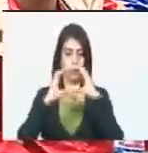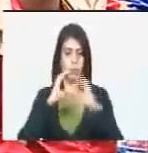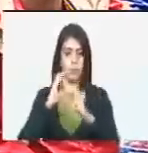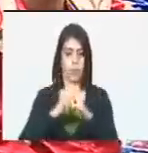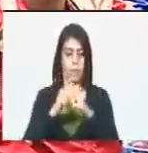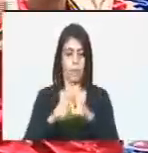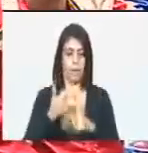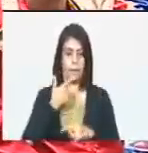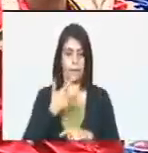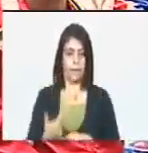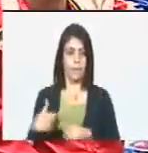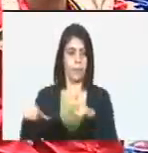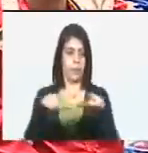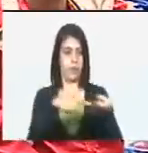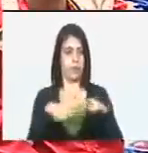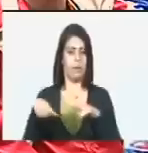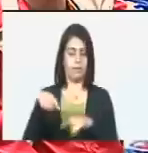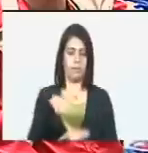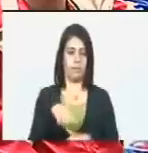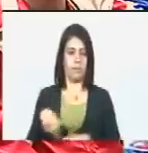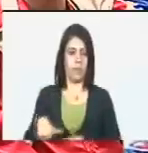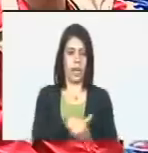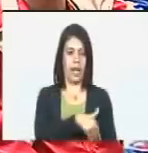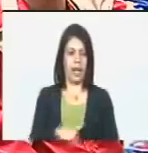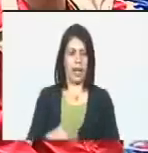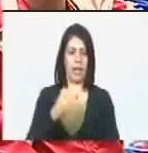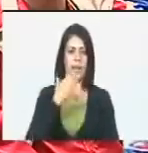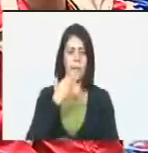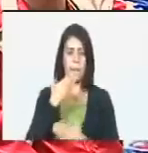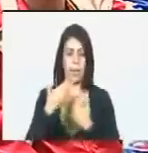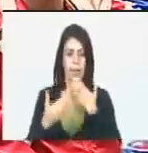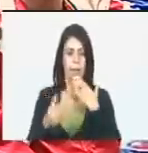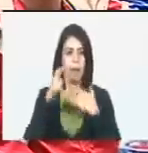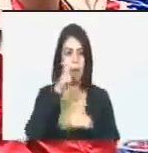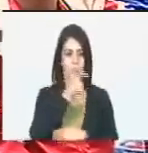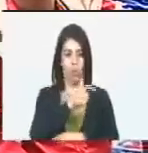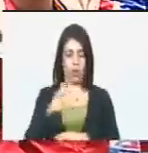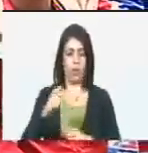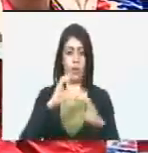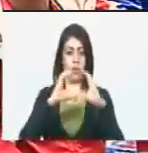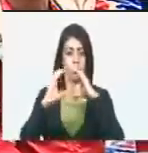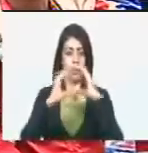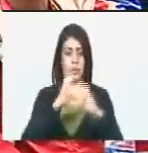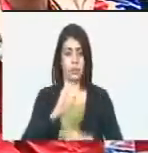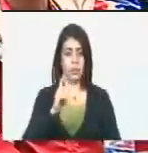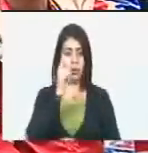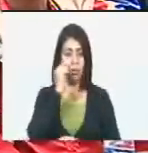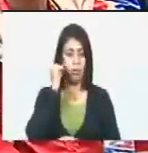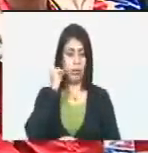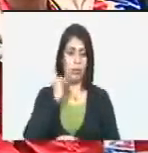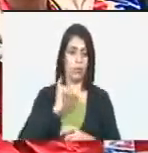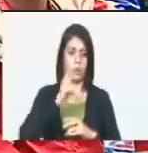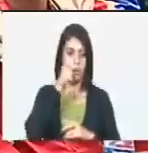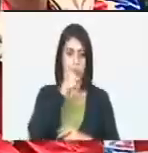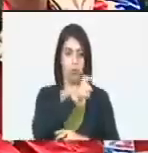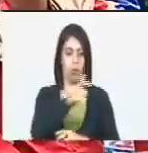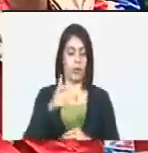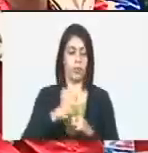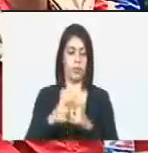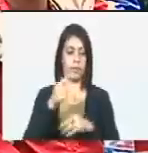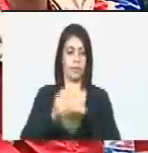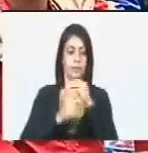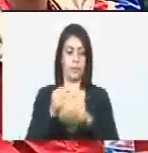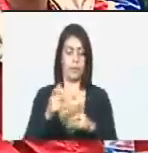esos espacios, en la calle el pueblo reclamaba. Y eran los comunicadores y las comunicadoras populares los que con